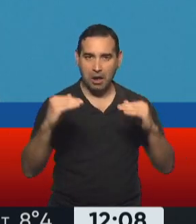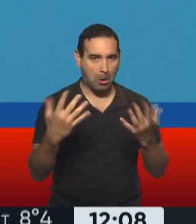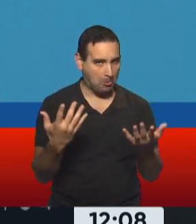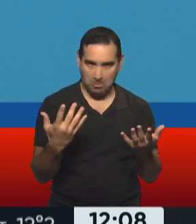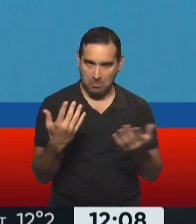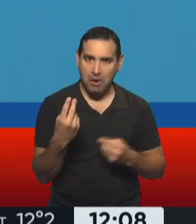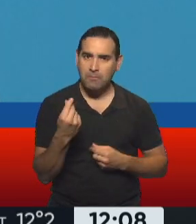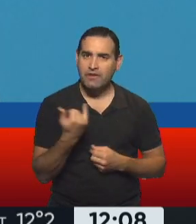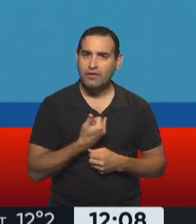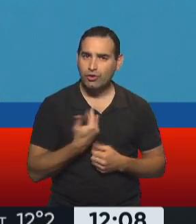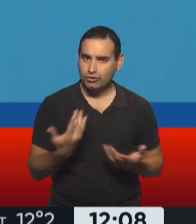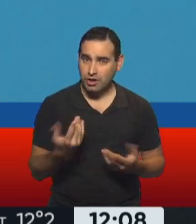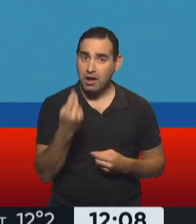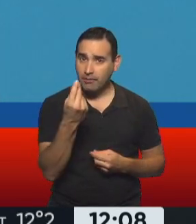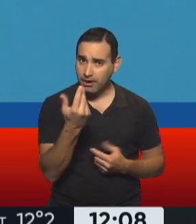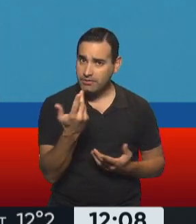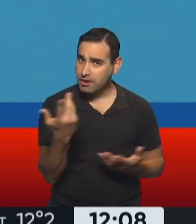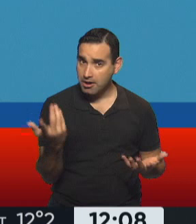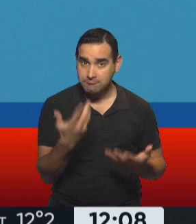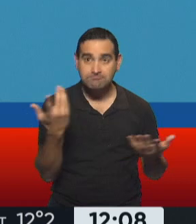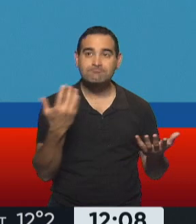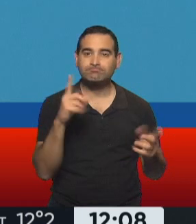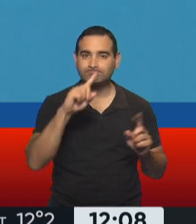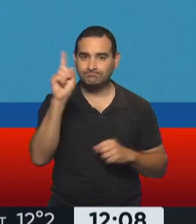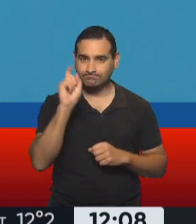Argentina. Esos recursos fueron a parar a otro lado.